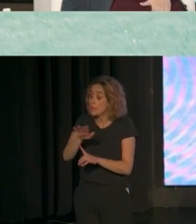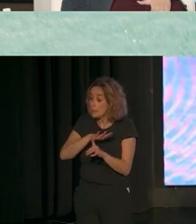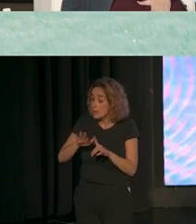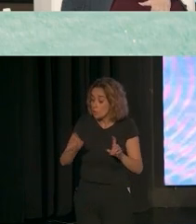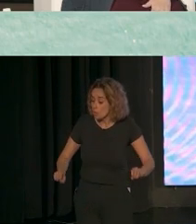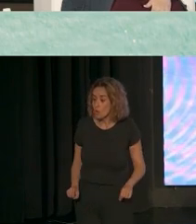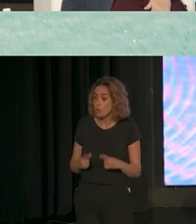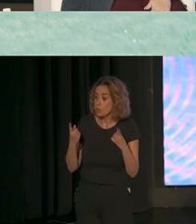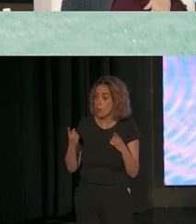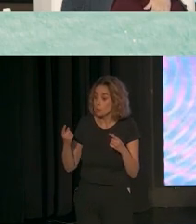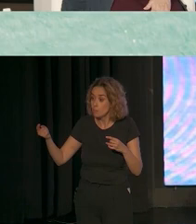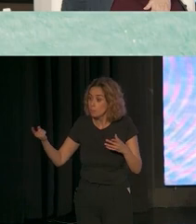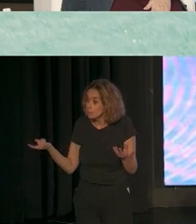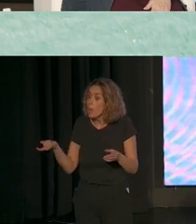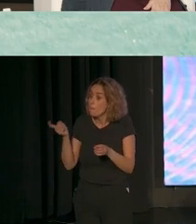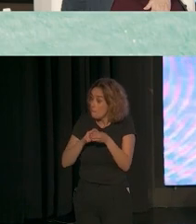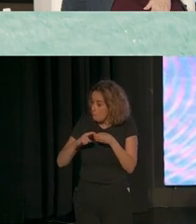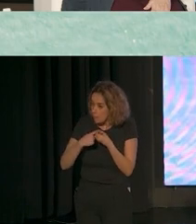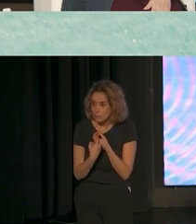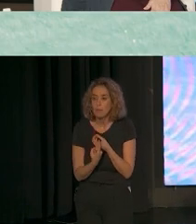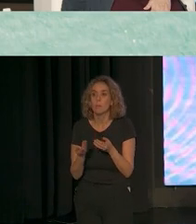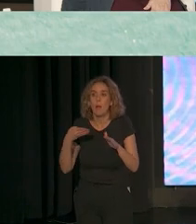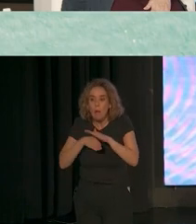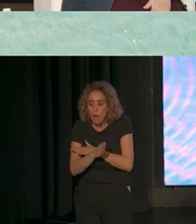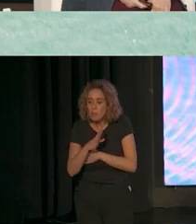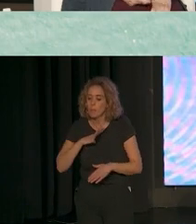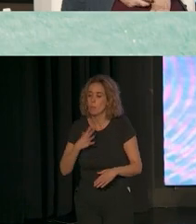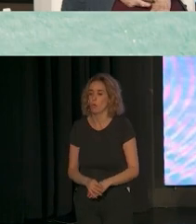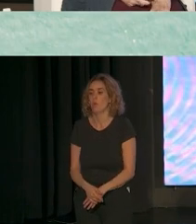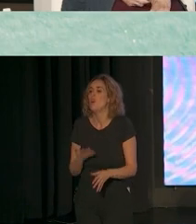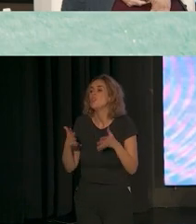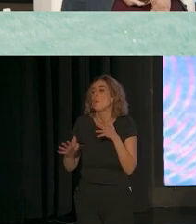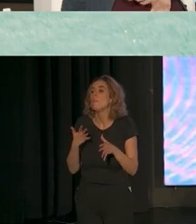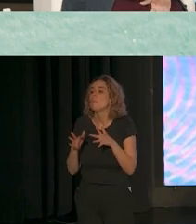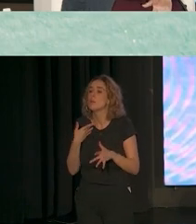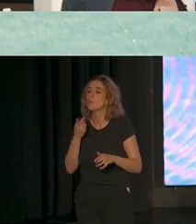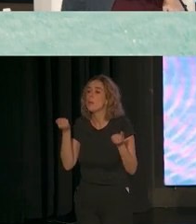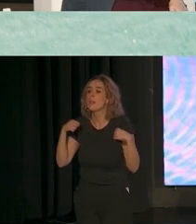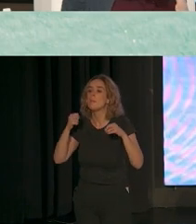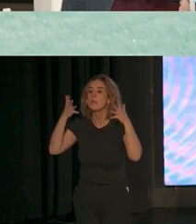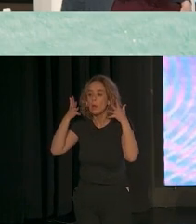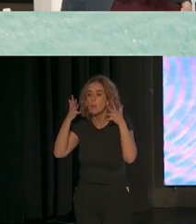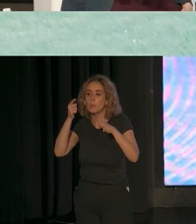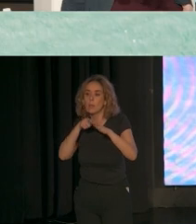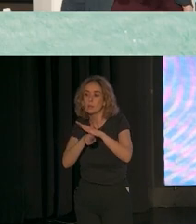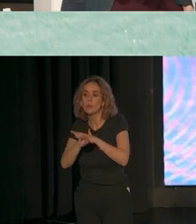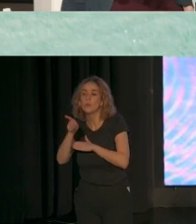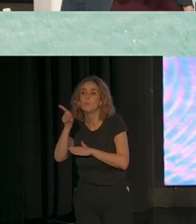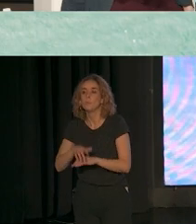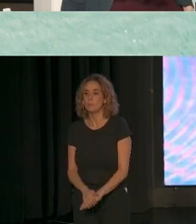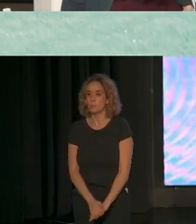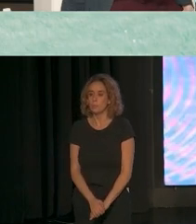entorno natural, ¿no? Permitirles tener acceso a ese entorno natural. Y ese es el marco más o menos en el que se desarrollan las prácticas recomendadas.